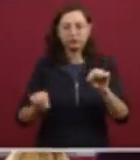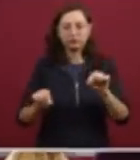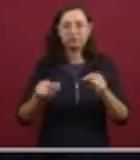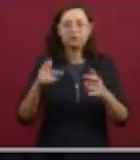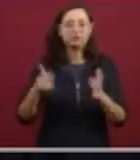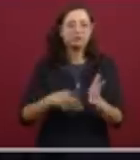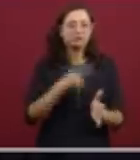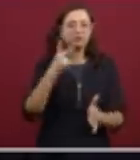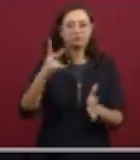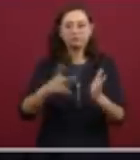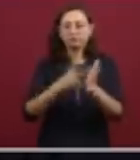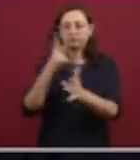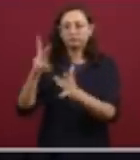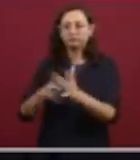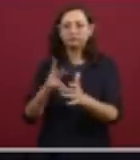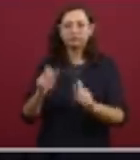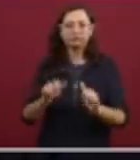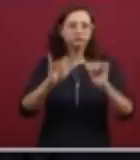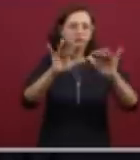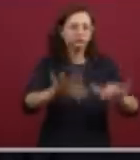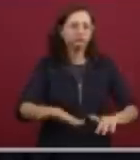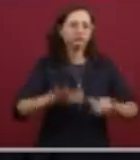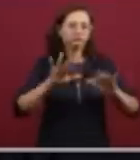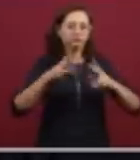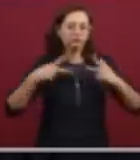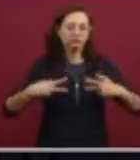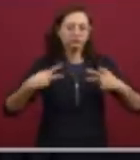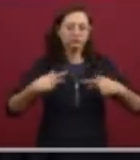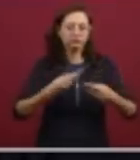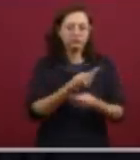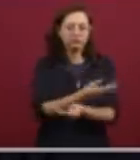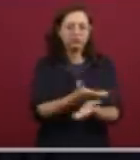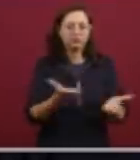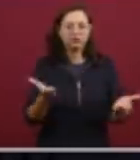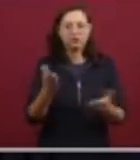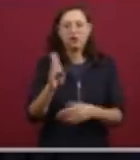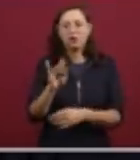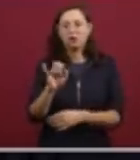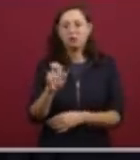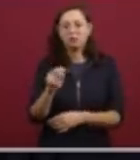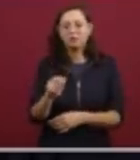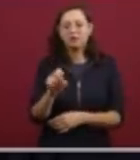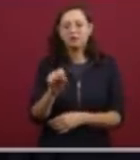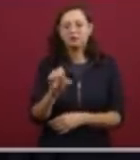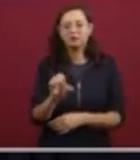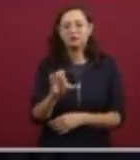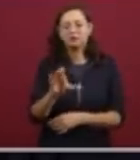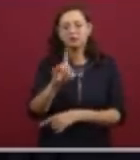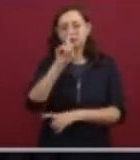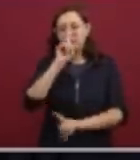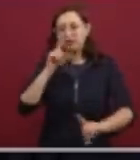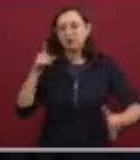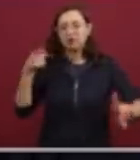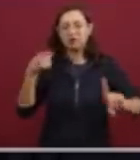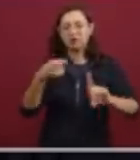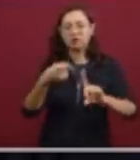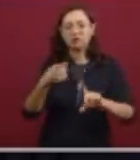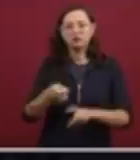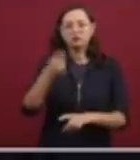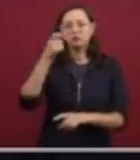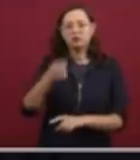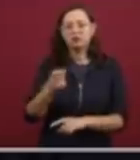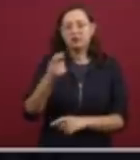asamblea. Es prácticamente lo que busca Bienestar, es de la de Hacienda o de